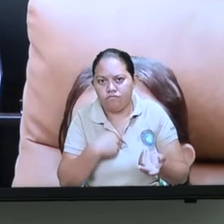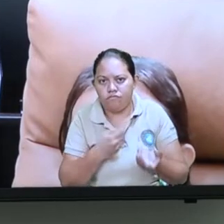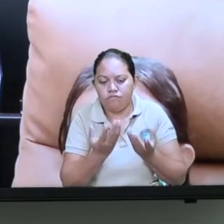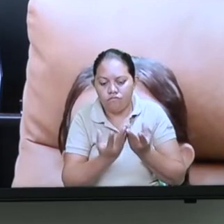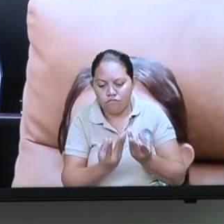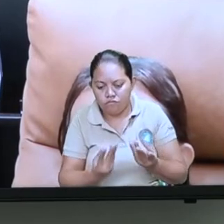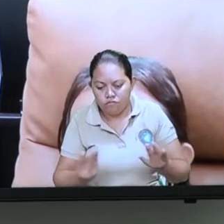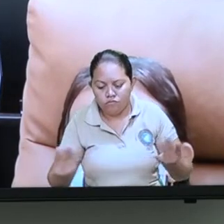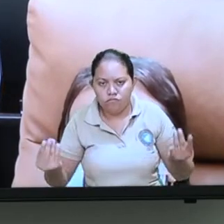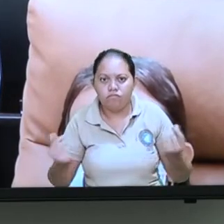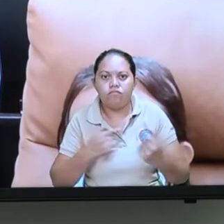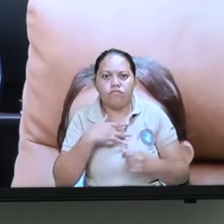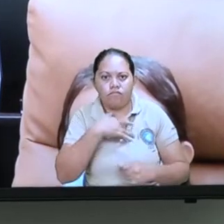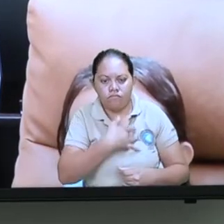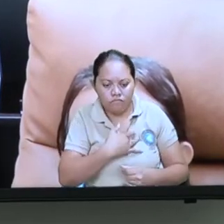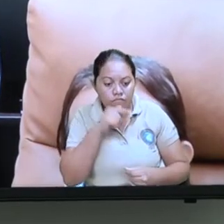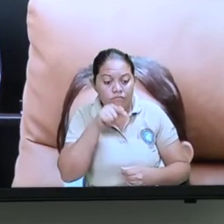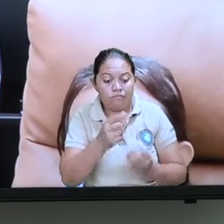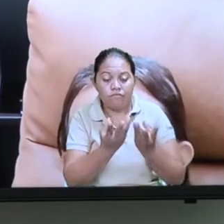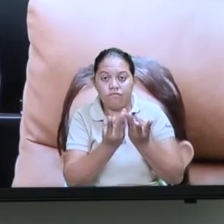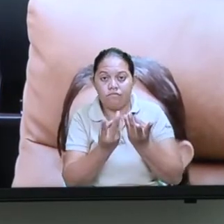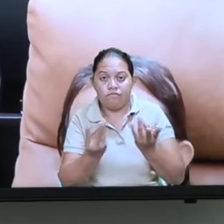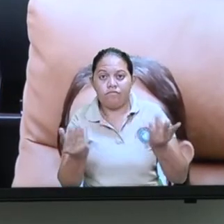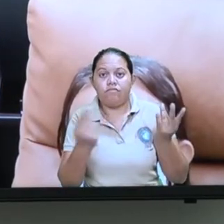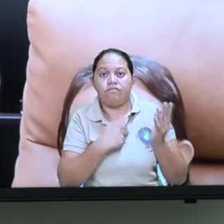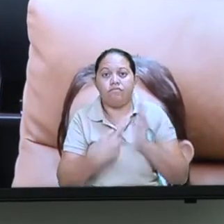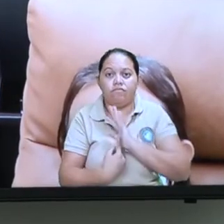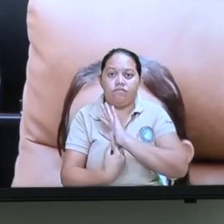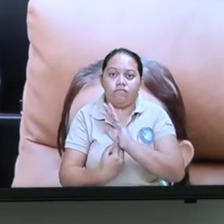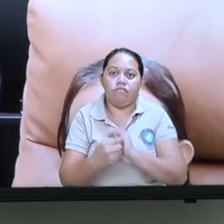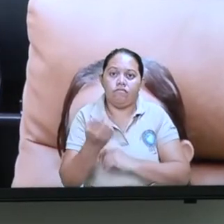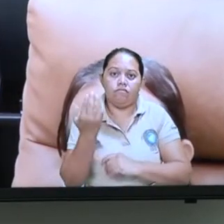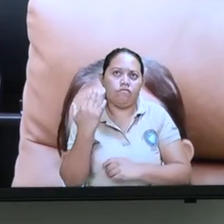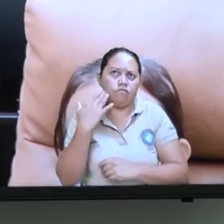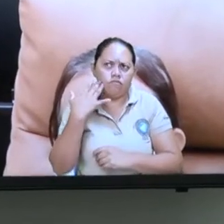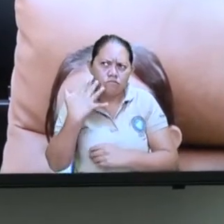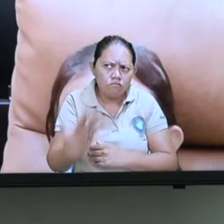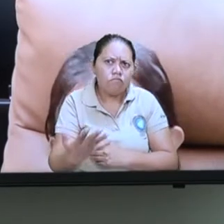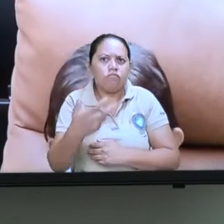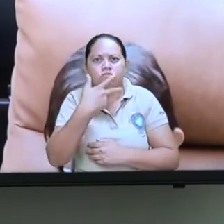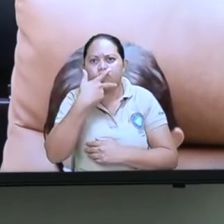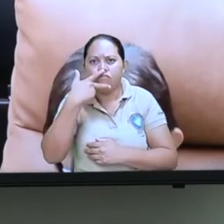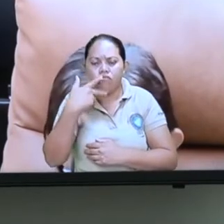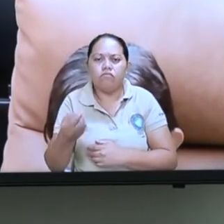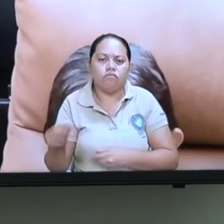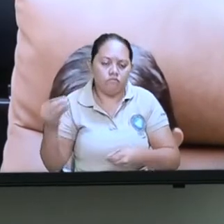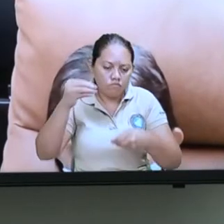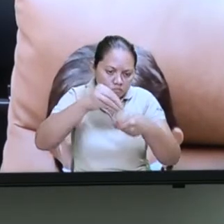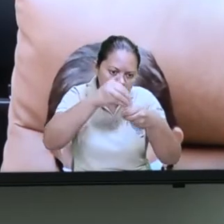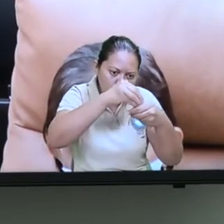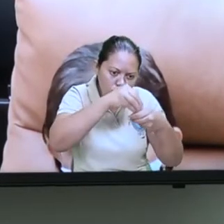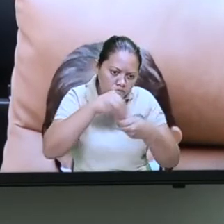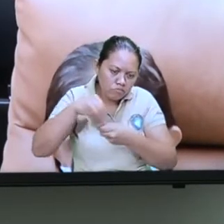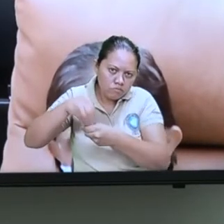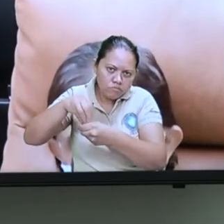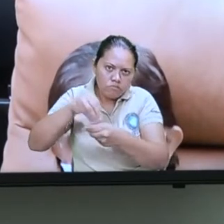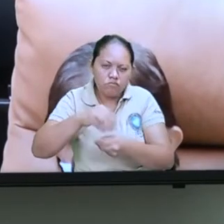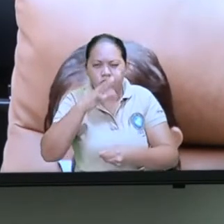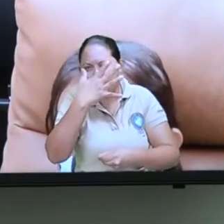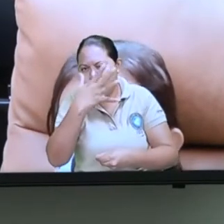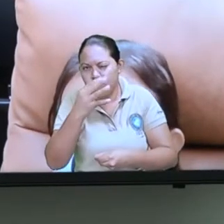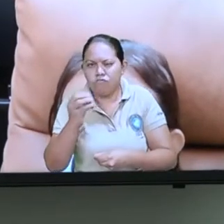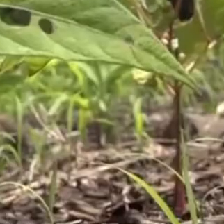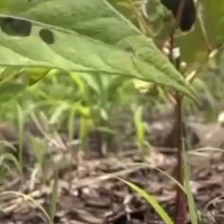suelo. Estamos sembrando en mayo y junio, y entonces tendremos cosecha en agosto